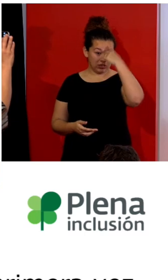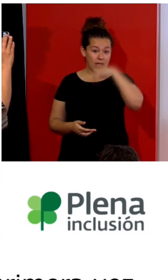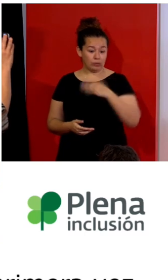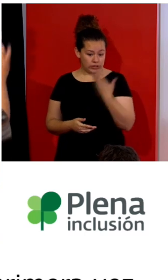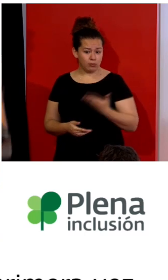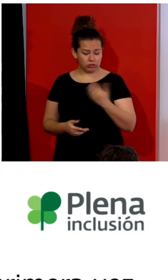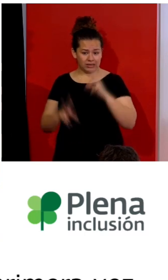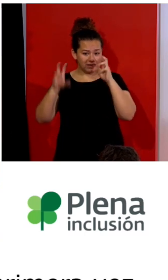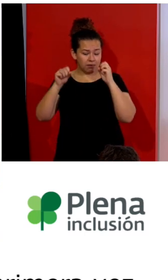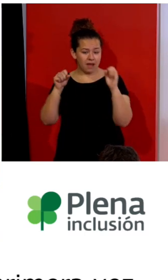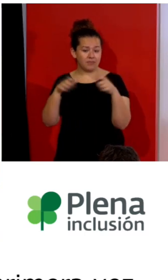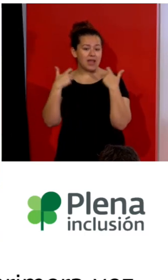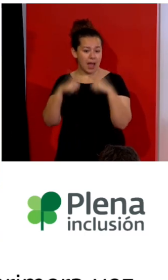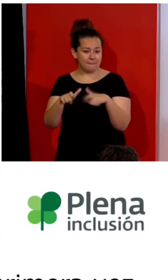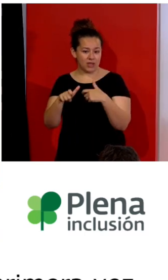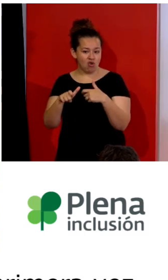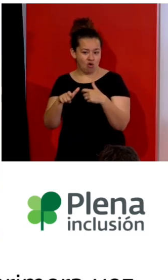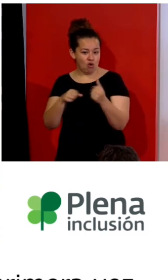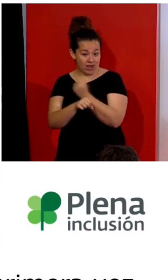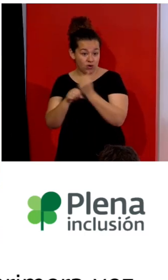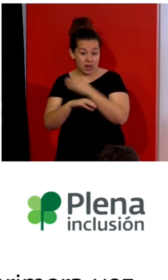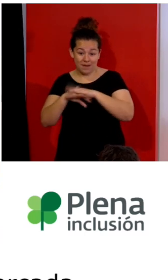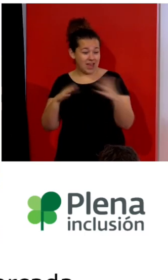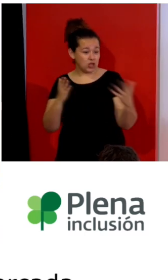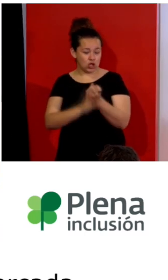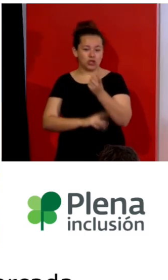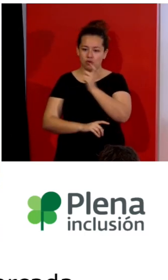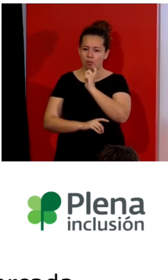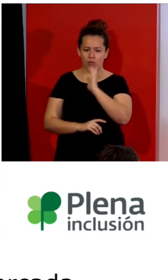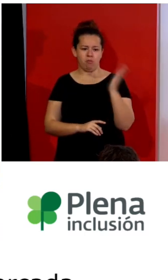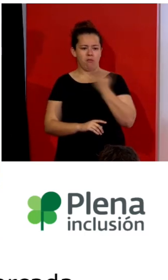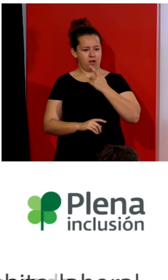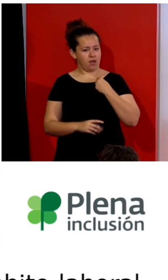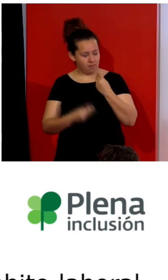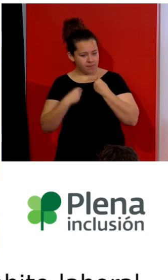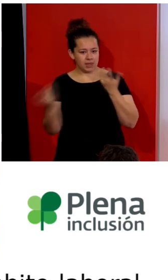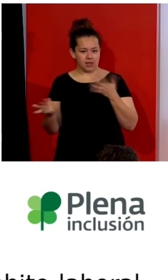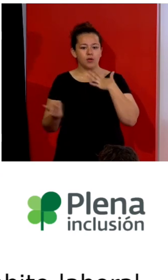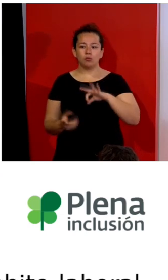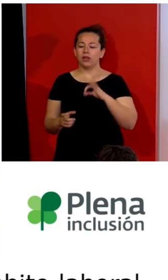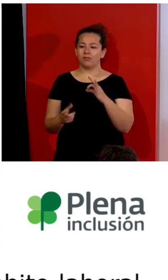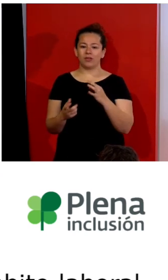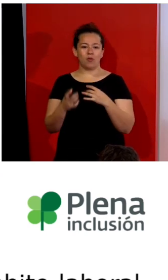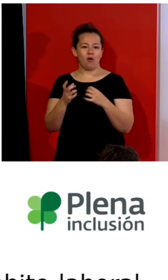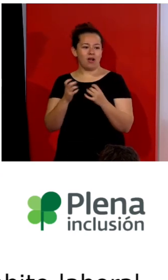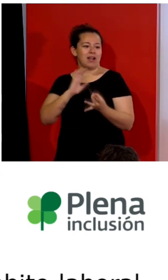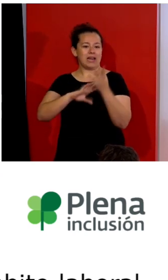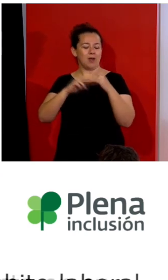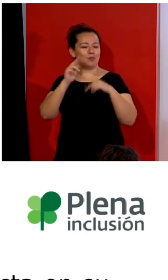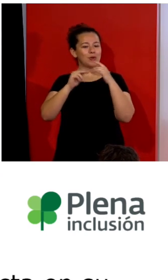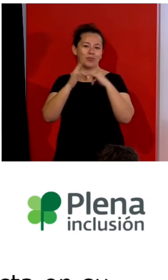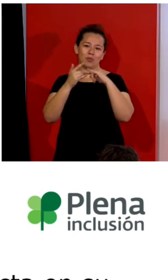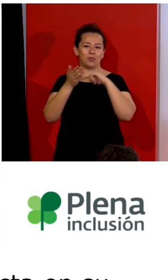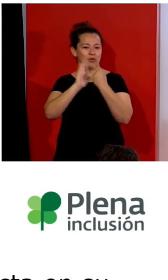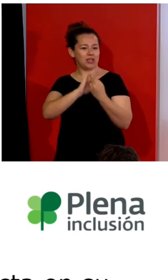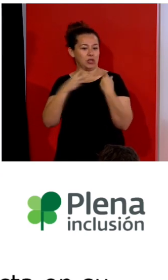ámbito laboral para cualquier persona y cómo impacta en su vida. Hace posible crear un proyecto de vida y desplegar nuestros